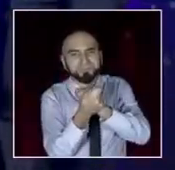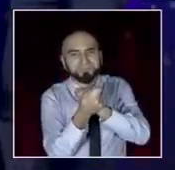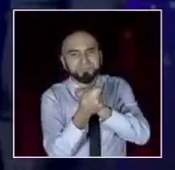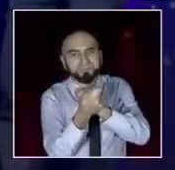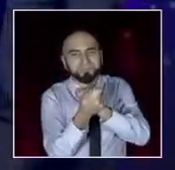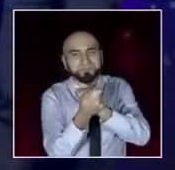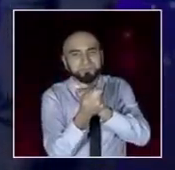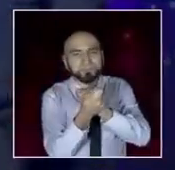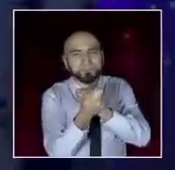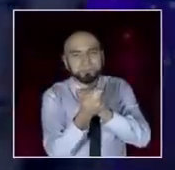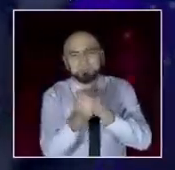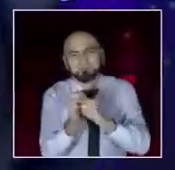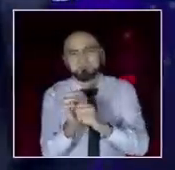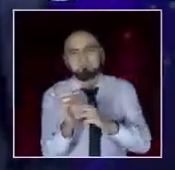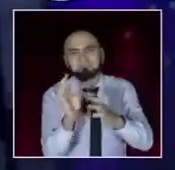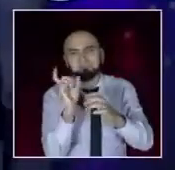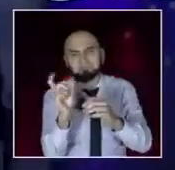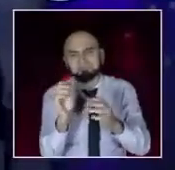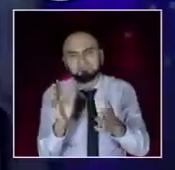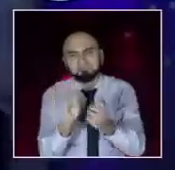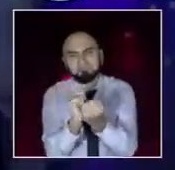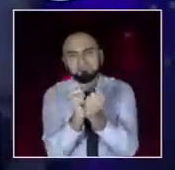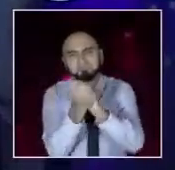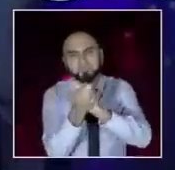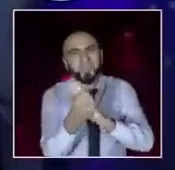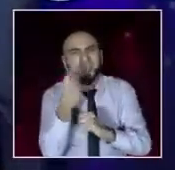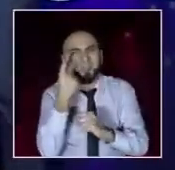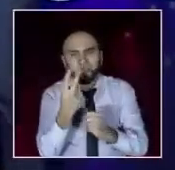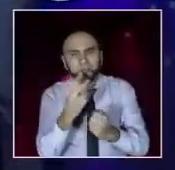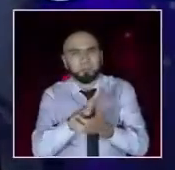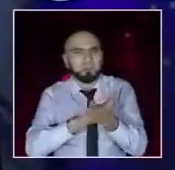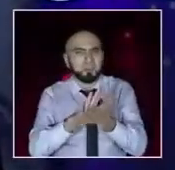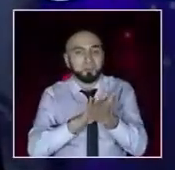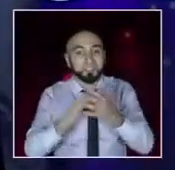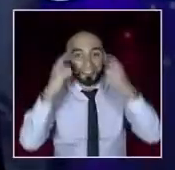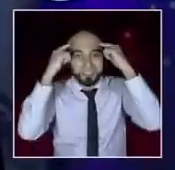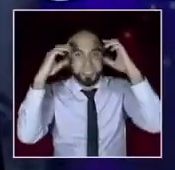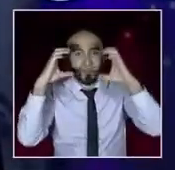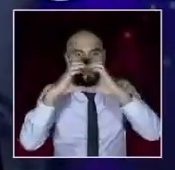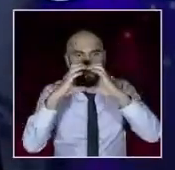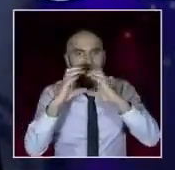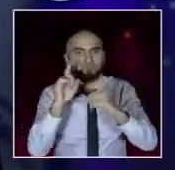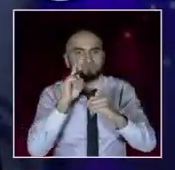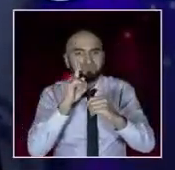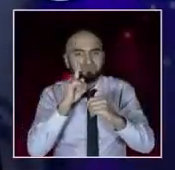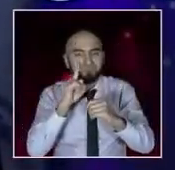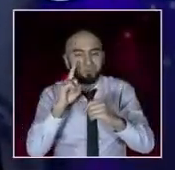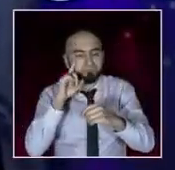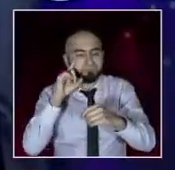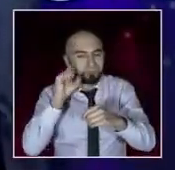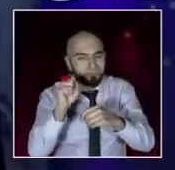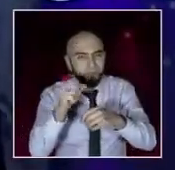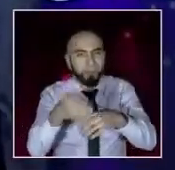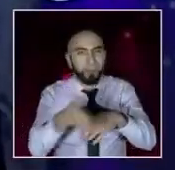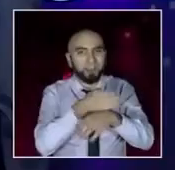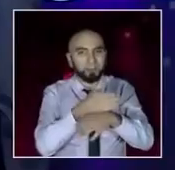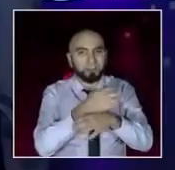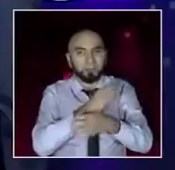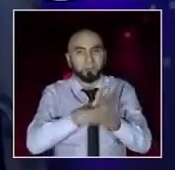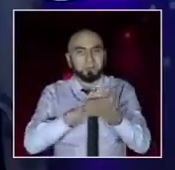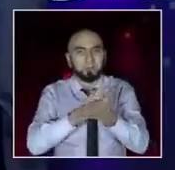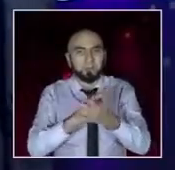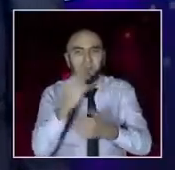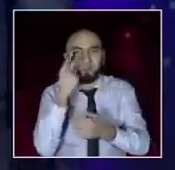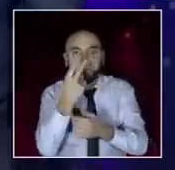basado en el Google Deep Dream para simular qué ocurre si el cerebro tuviera predicciones fuertes para ver perros en todos